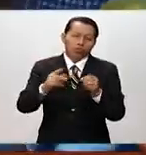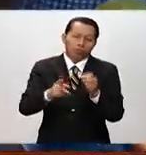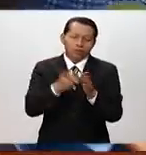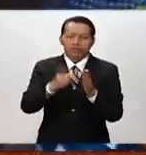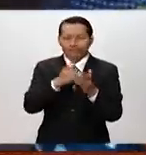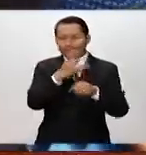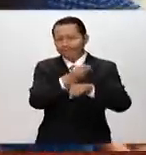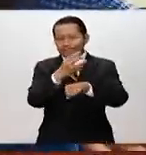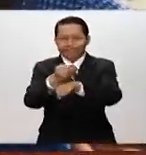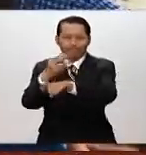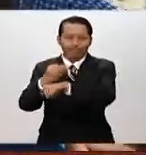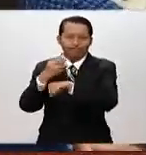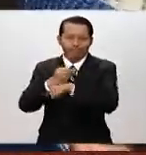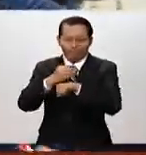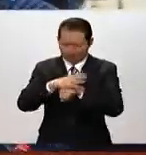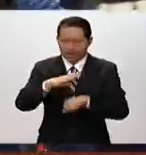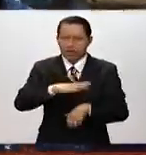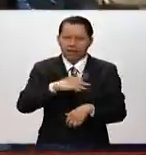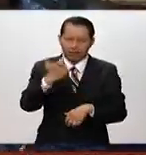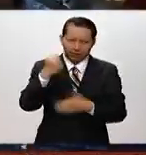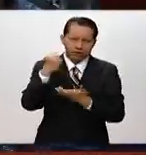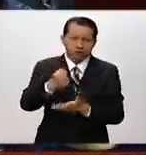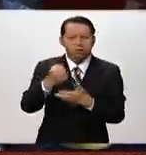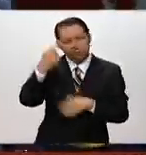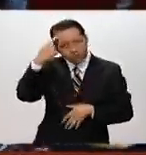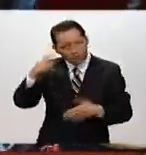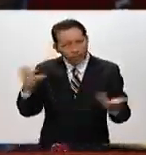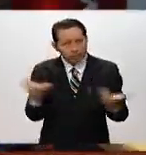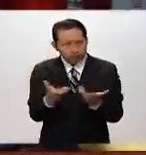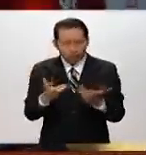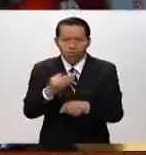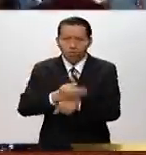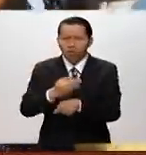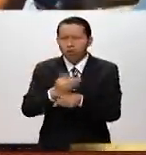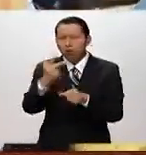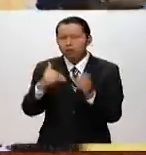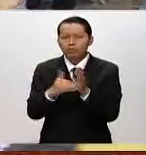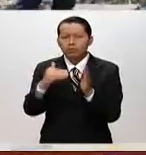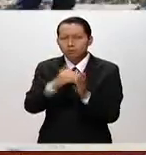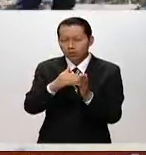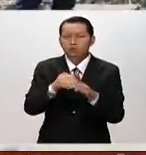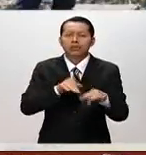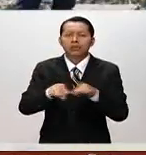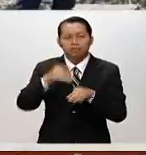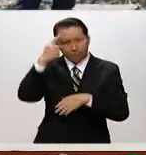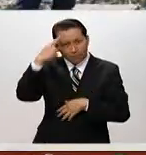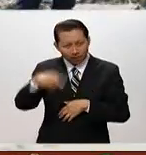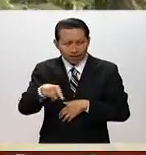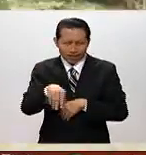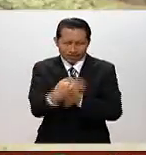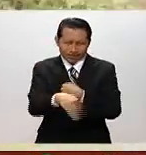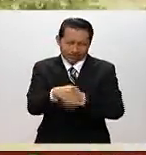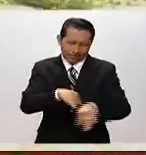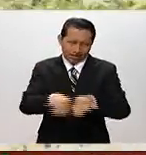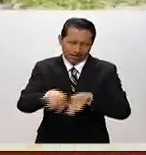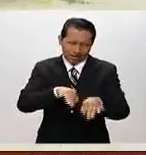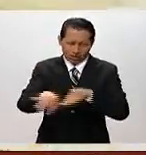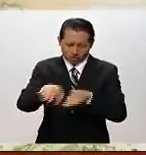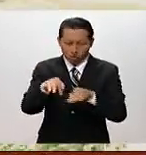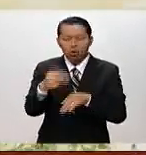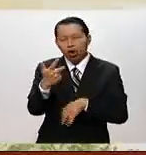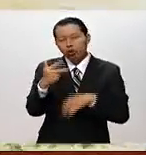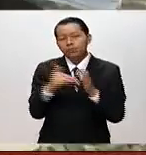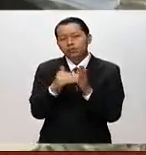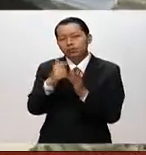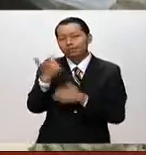Se comprendió ya hay recursos y primeras acciones, de entrada 8 millones de pesos del programa de empleo temporal. Explicó cómo se está